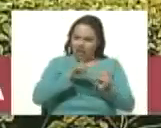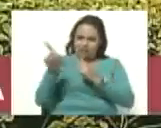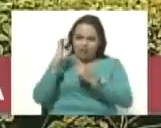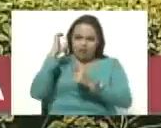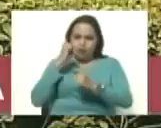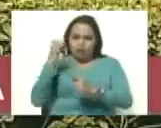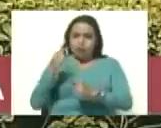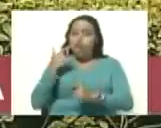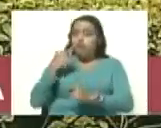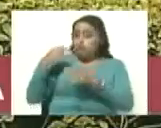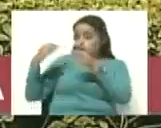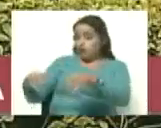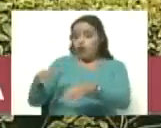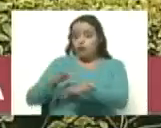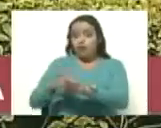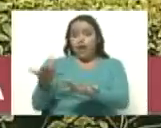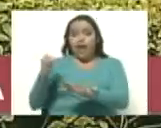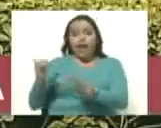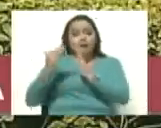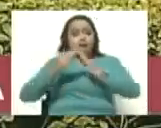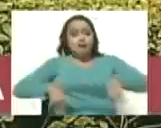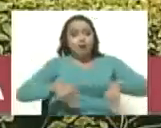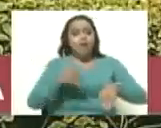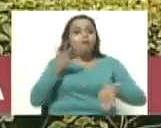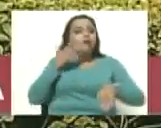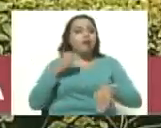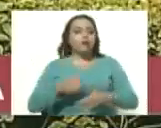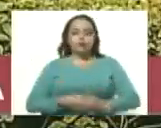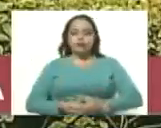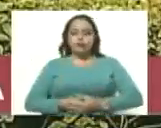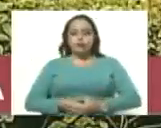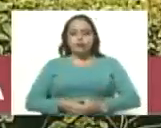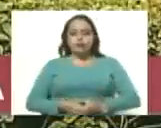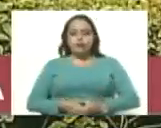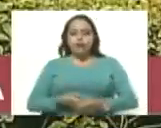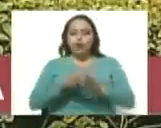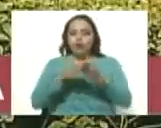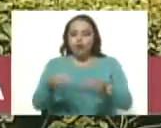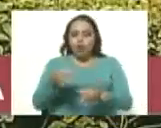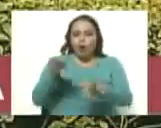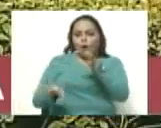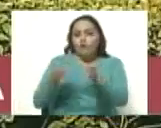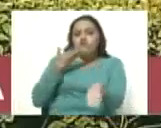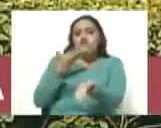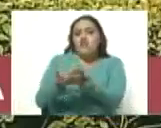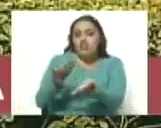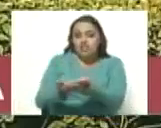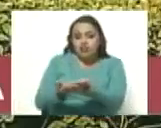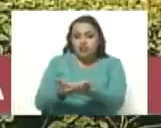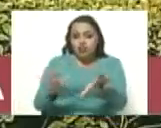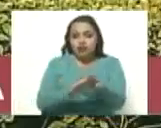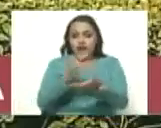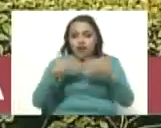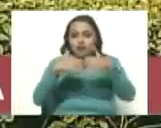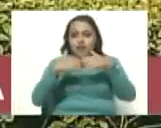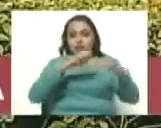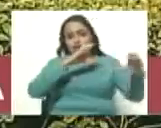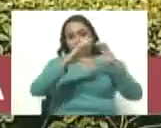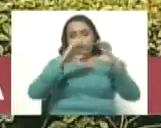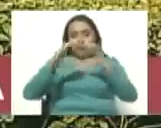13 porque se ha venido abajo por ejemplo toda esta justificación de la industria de la comunicación